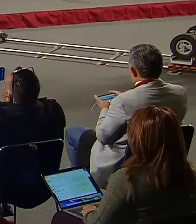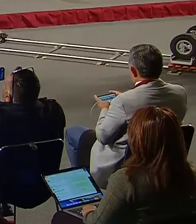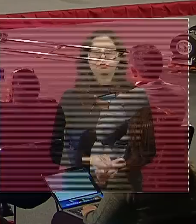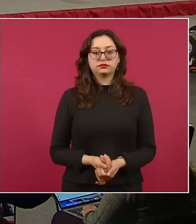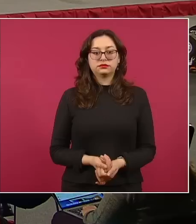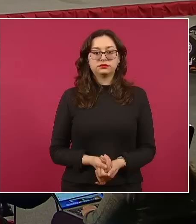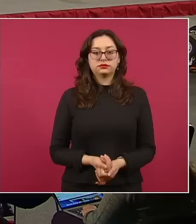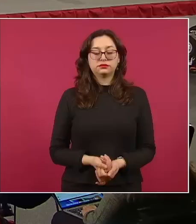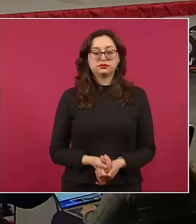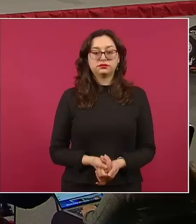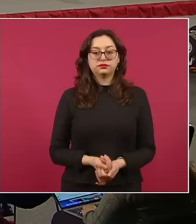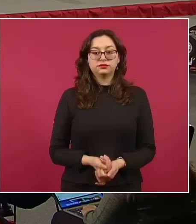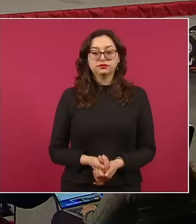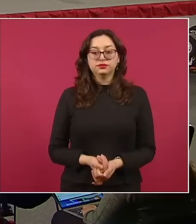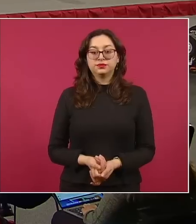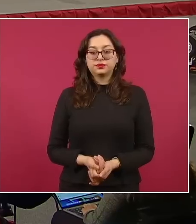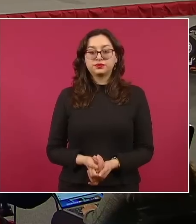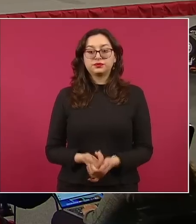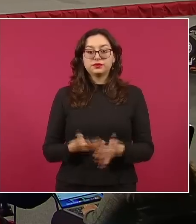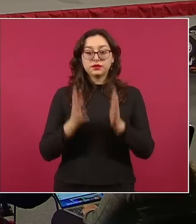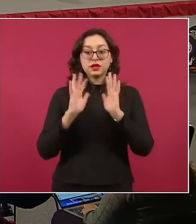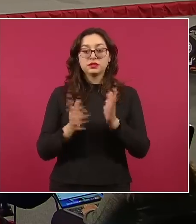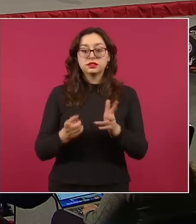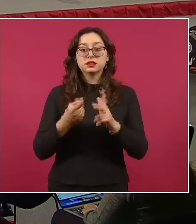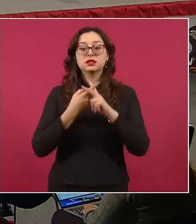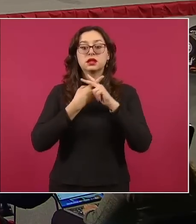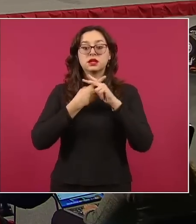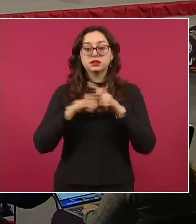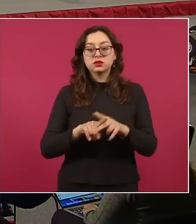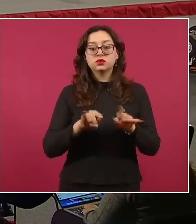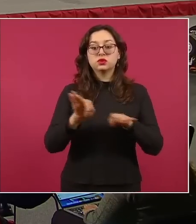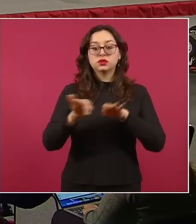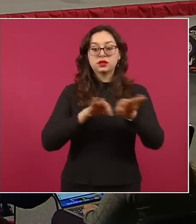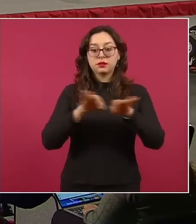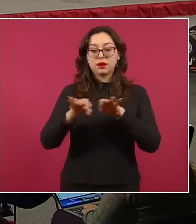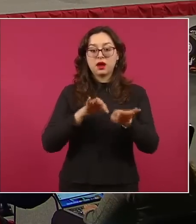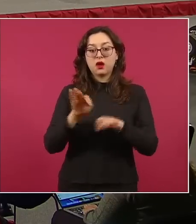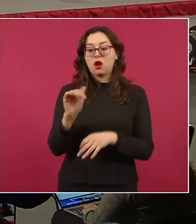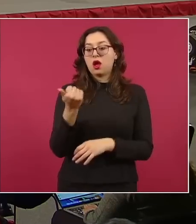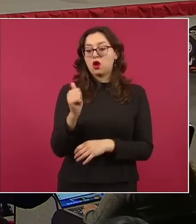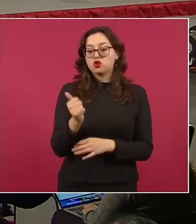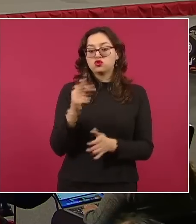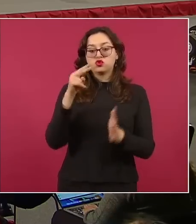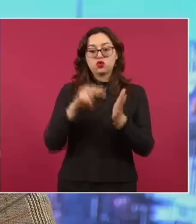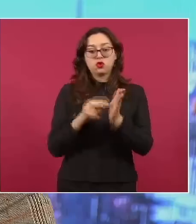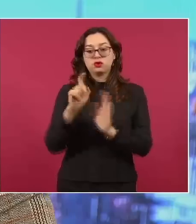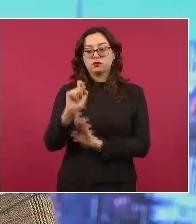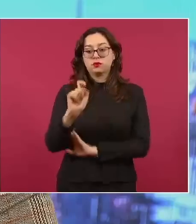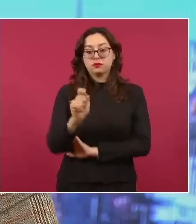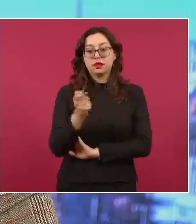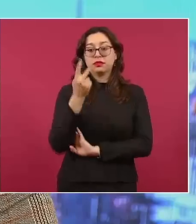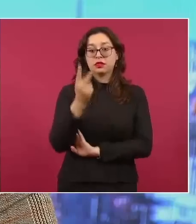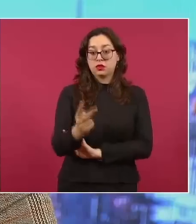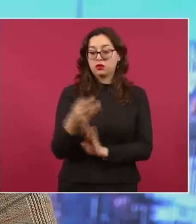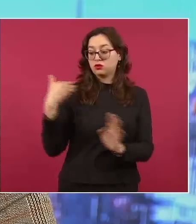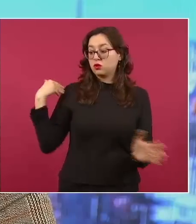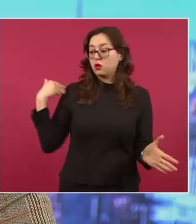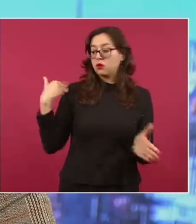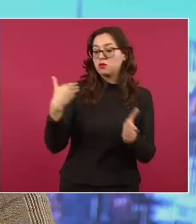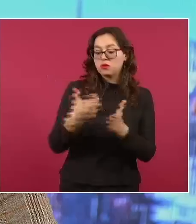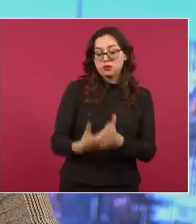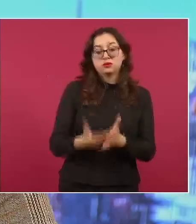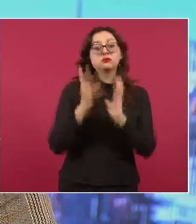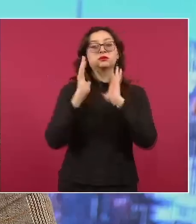eliminarlos. Se iniciaron los trabajos en agosto del 2022 y a la fecha ya se cuenta con las pilas